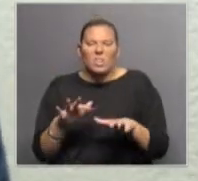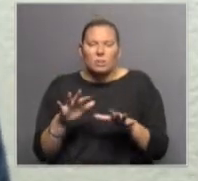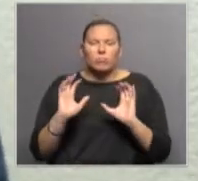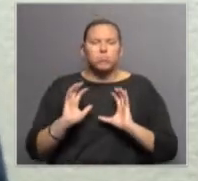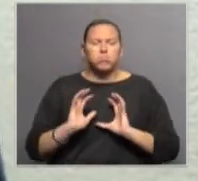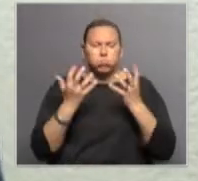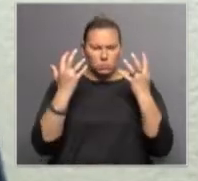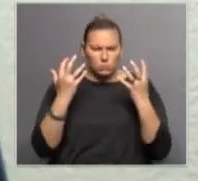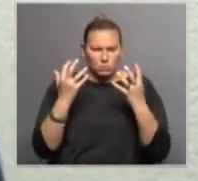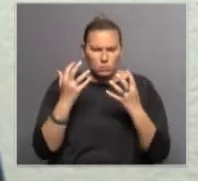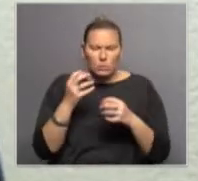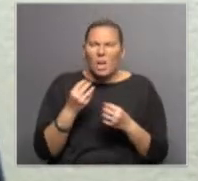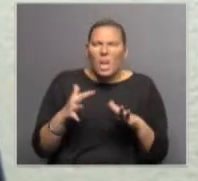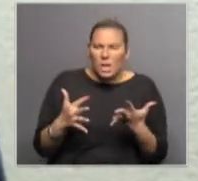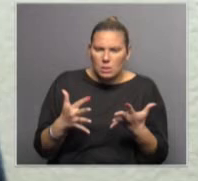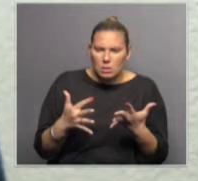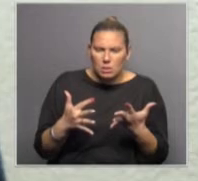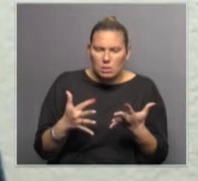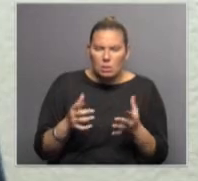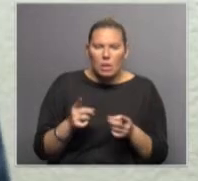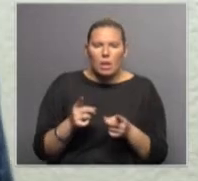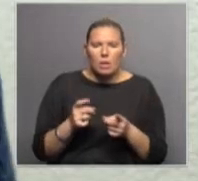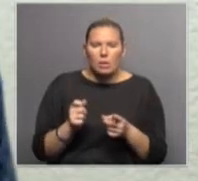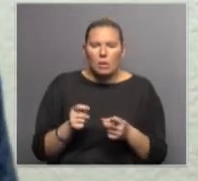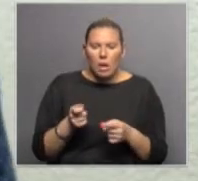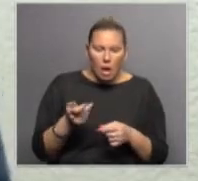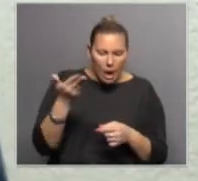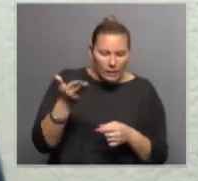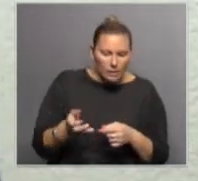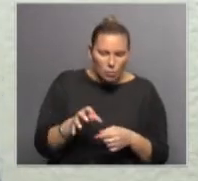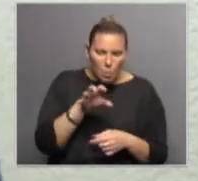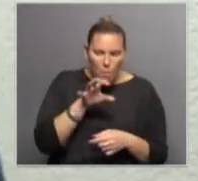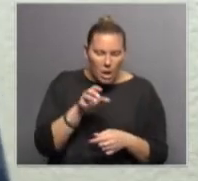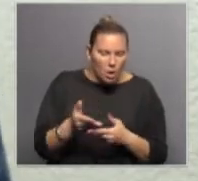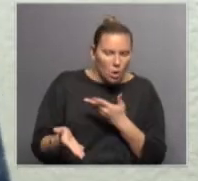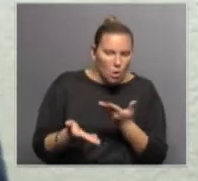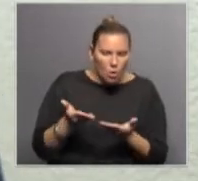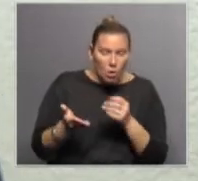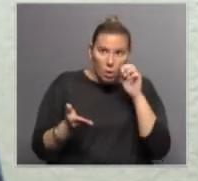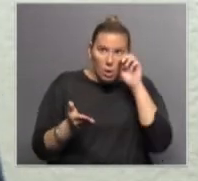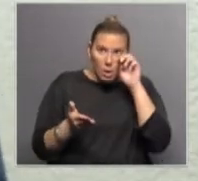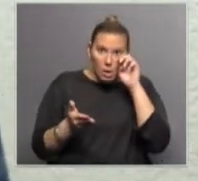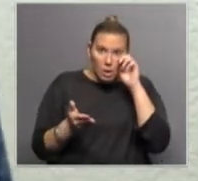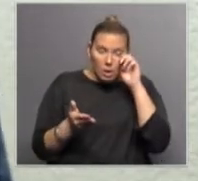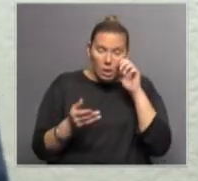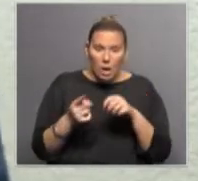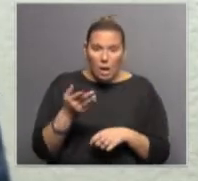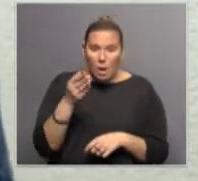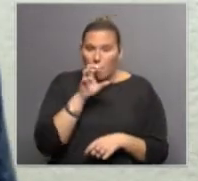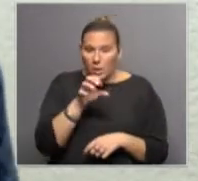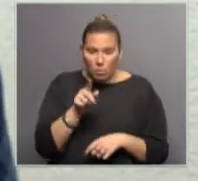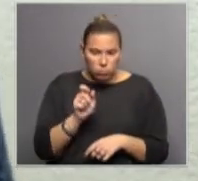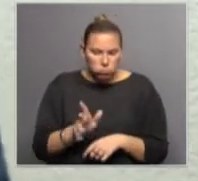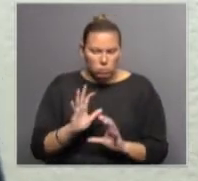la agresividad y qué tipo de comportamientos llevan justamente a los perros a que